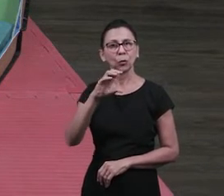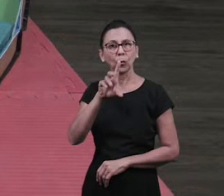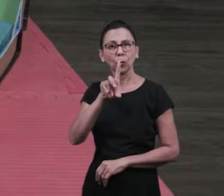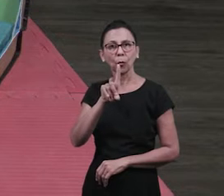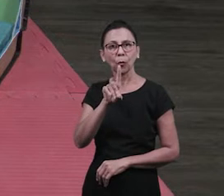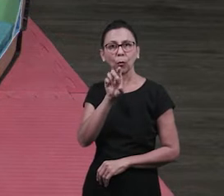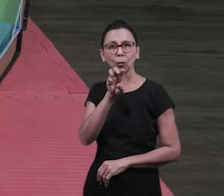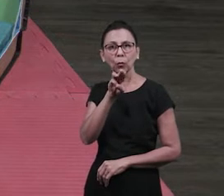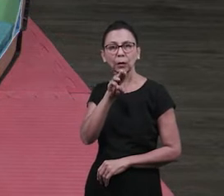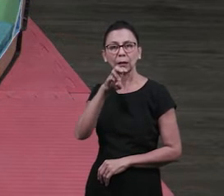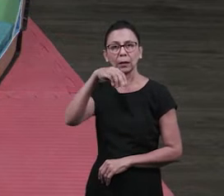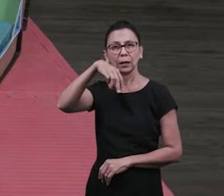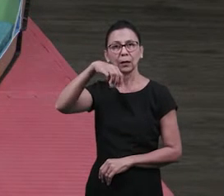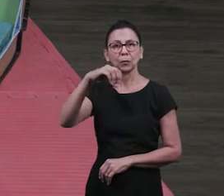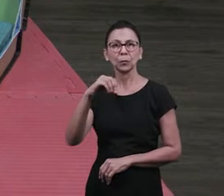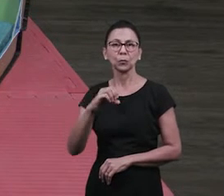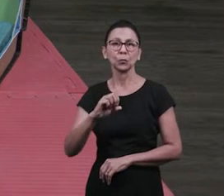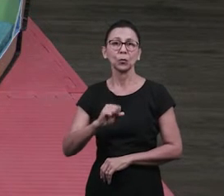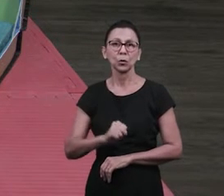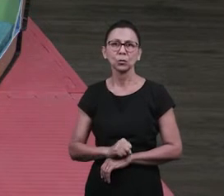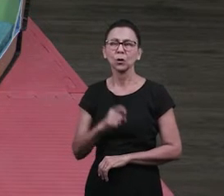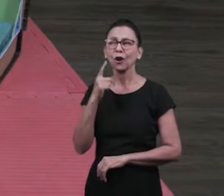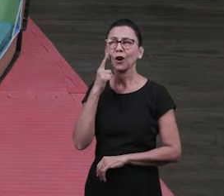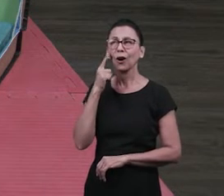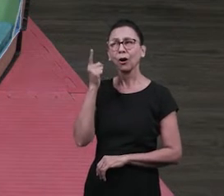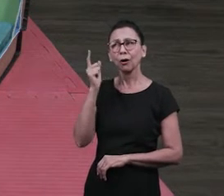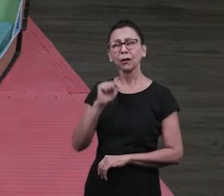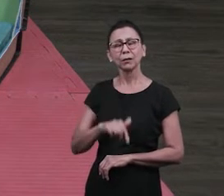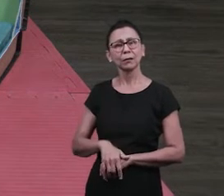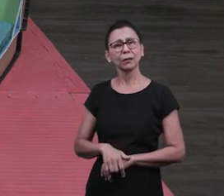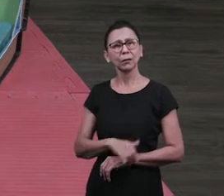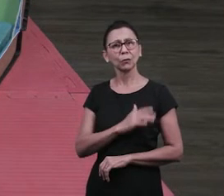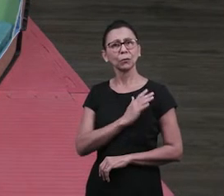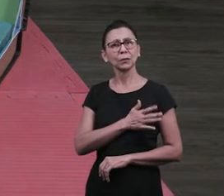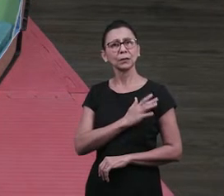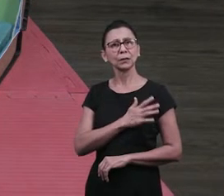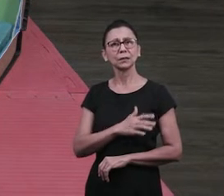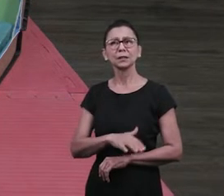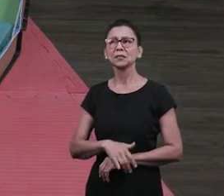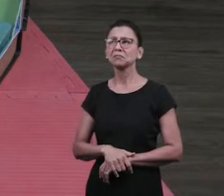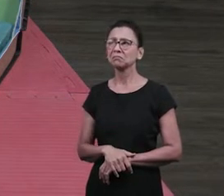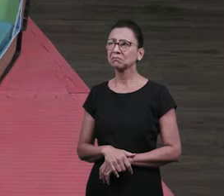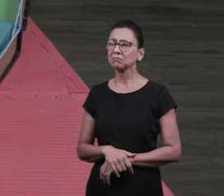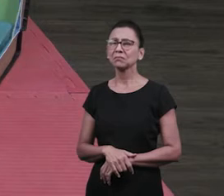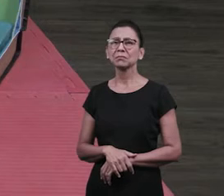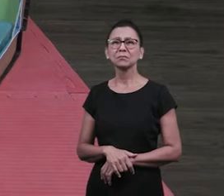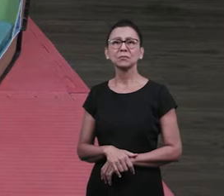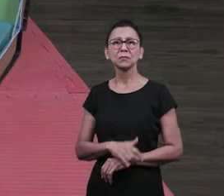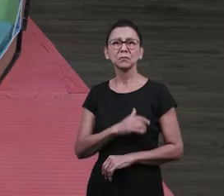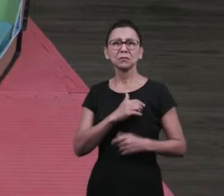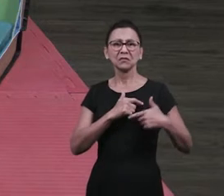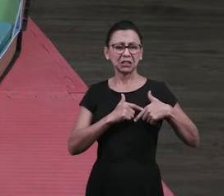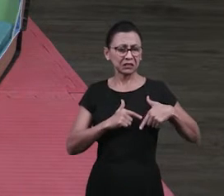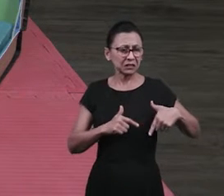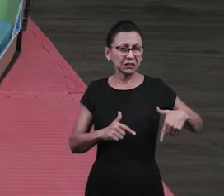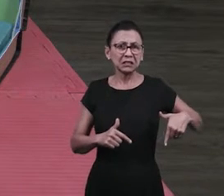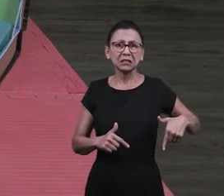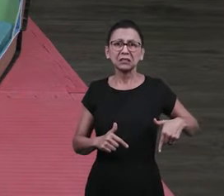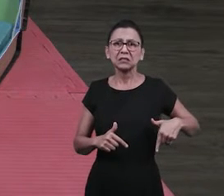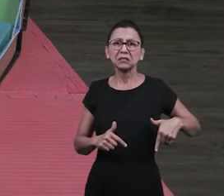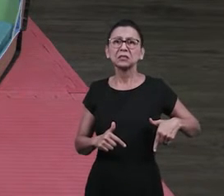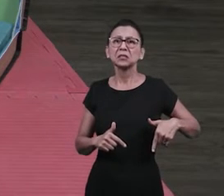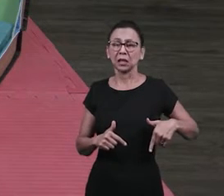bien. Miren cómo era Nicodemo, miren su corazón. Nicodemo tenía un